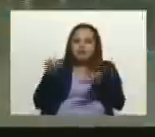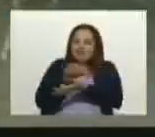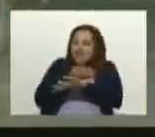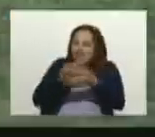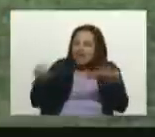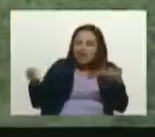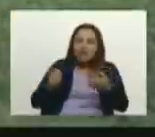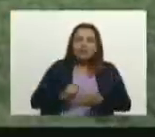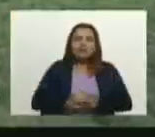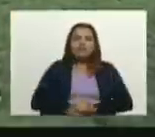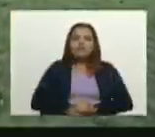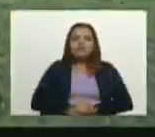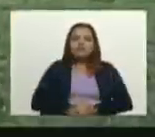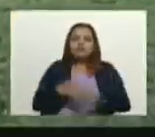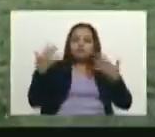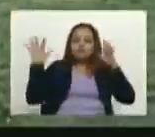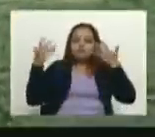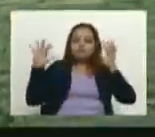Excelente.